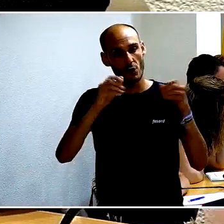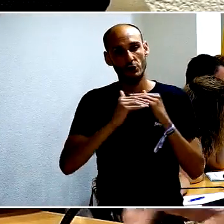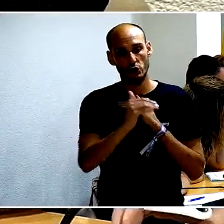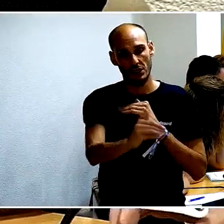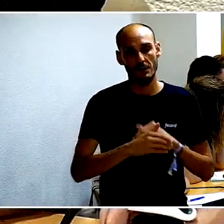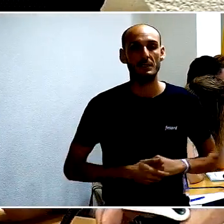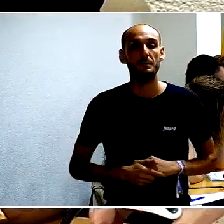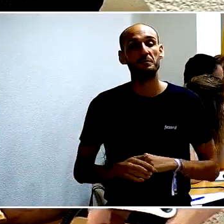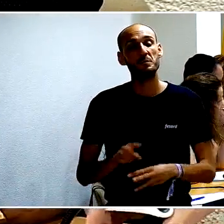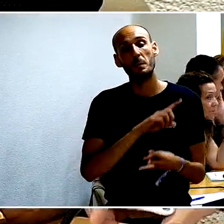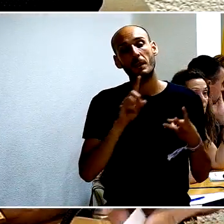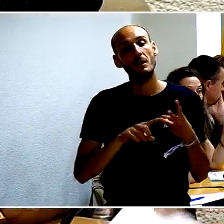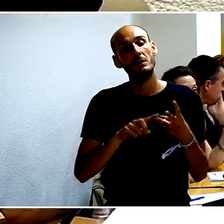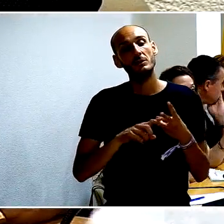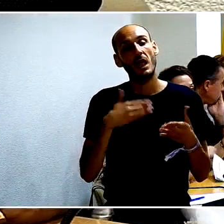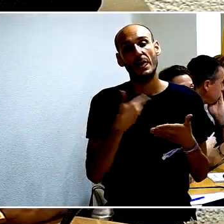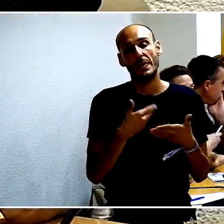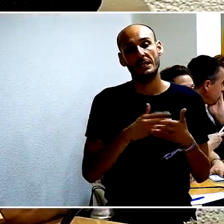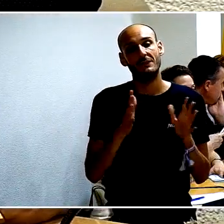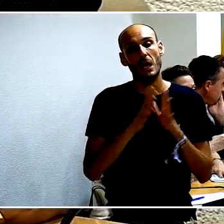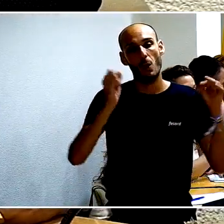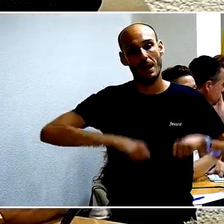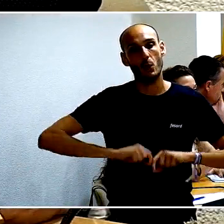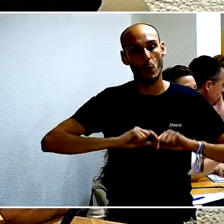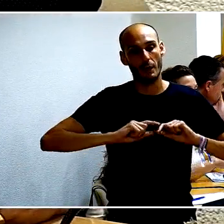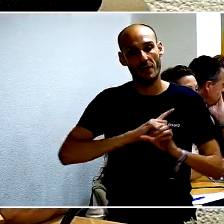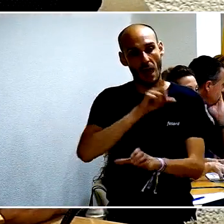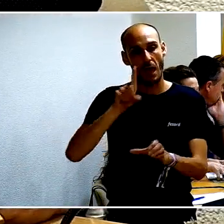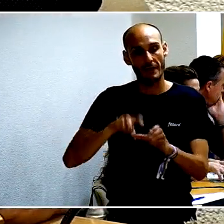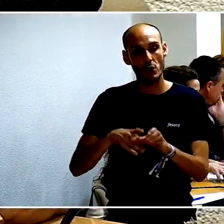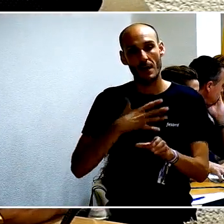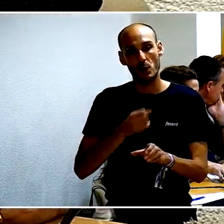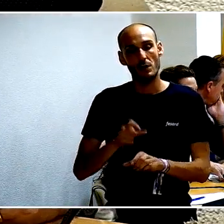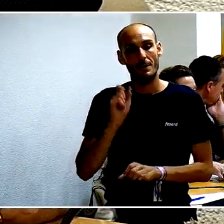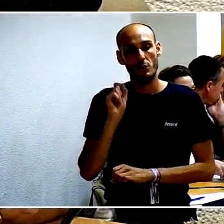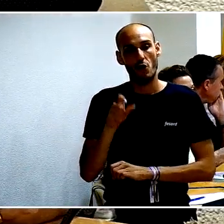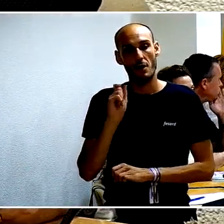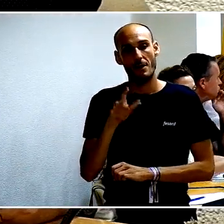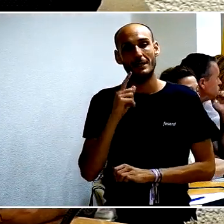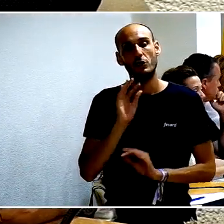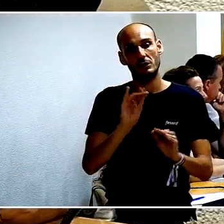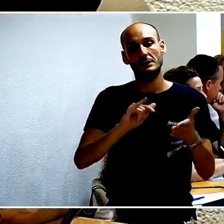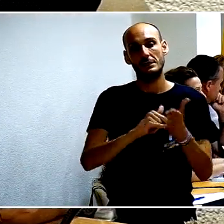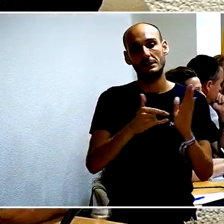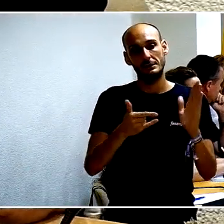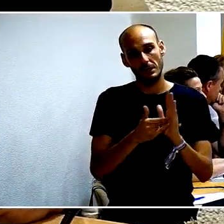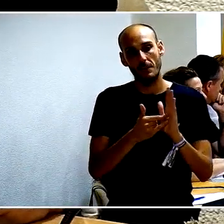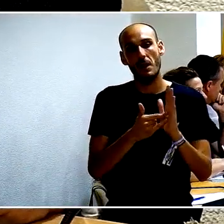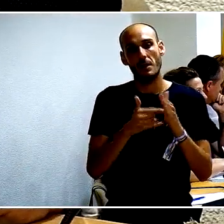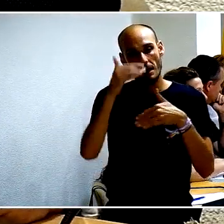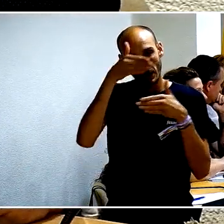Tercero, remitir certificado del acuerdo de adhesión del Ayuntamiento de Paiporta al sistema de adquisición centralizada de la Diputación Provincial de